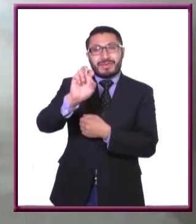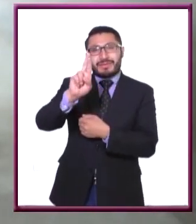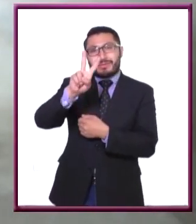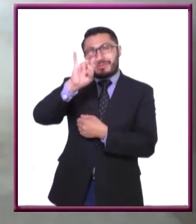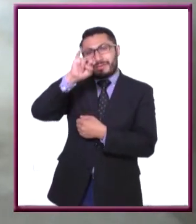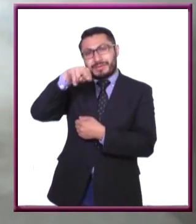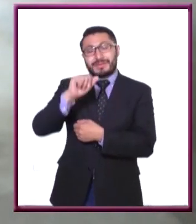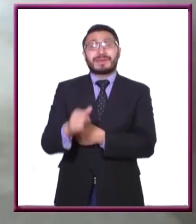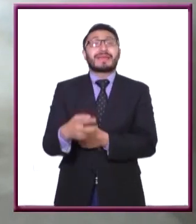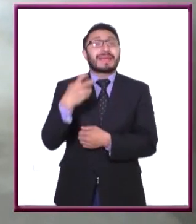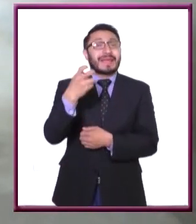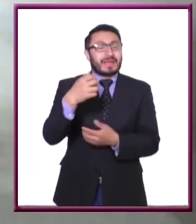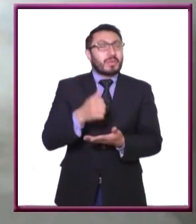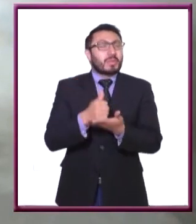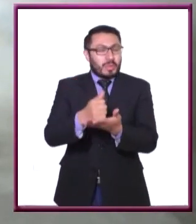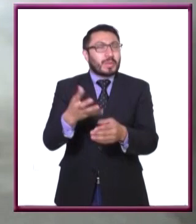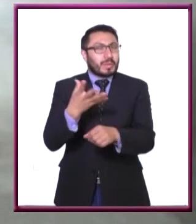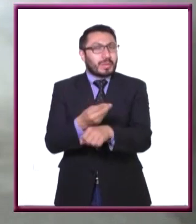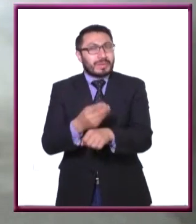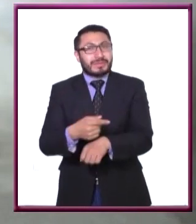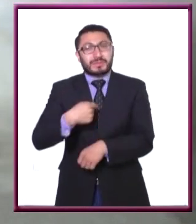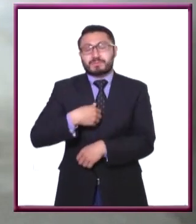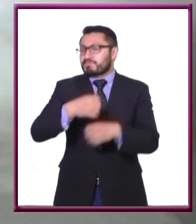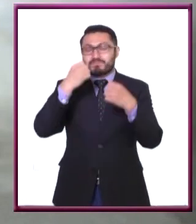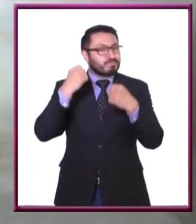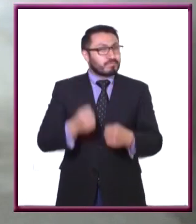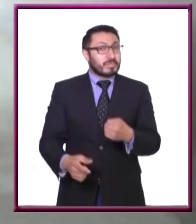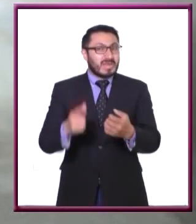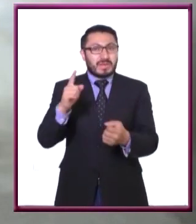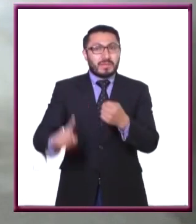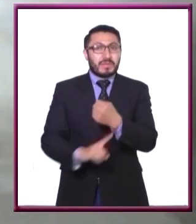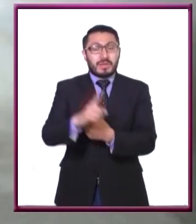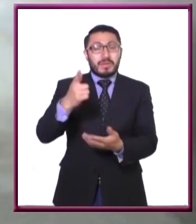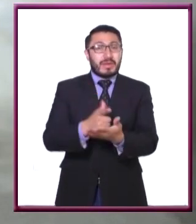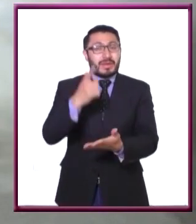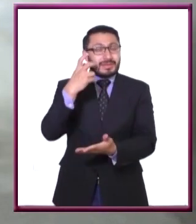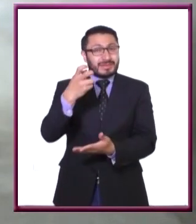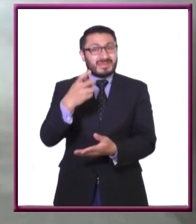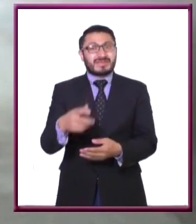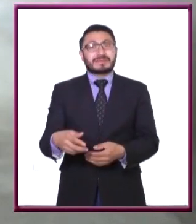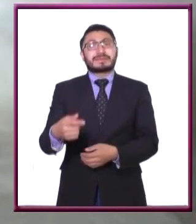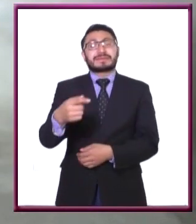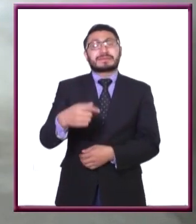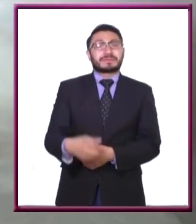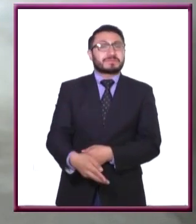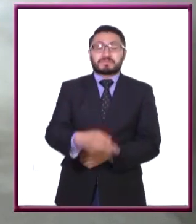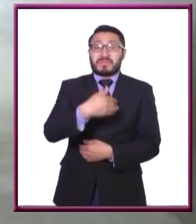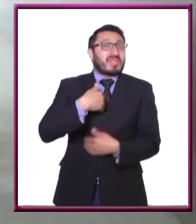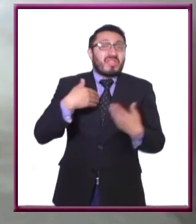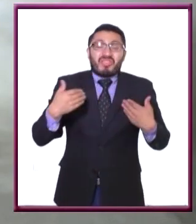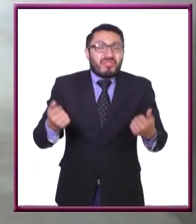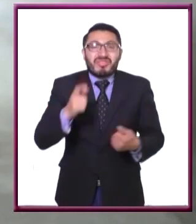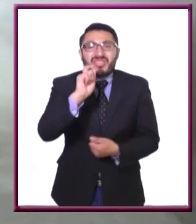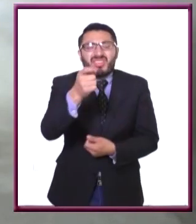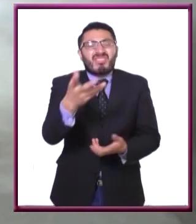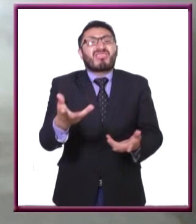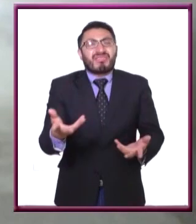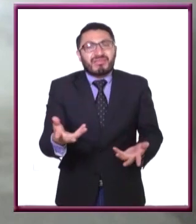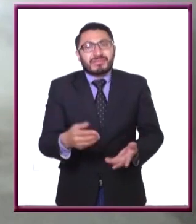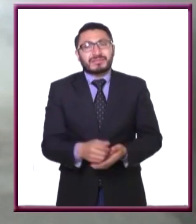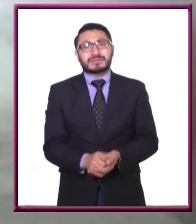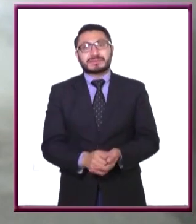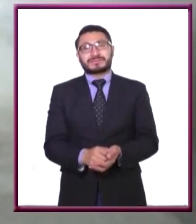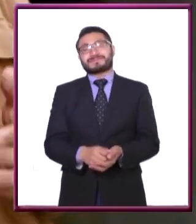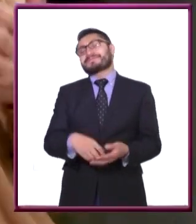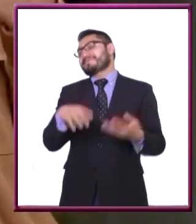podría ser bueno encontrando soluciones. No estoy segura de que mi problema grande sea un problema de Fermi. Es más, ni siquiera me queda claro qué es un problema de